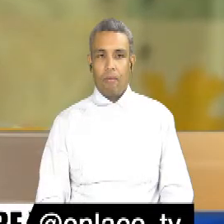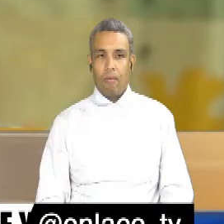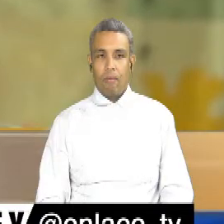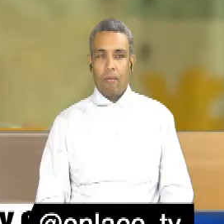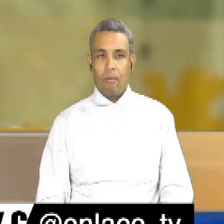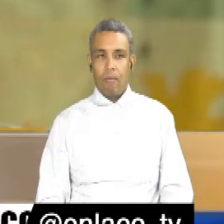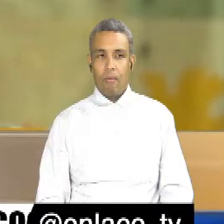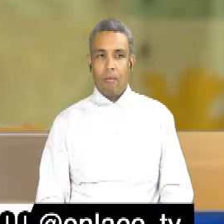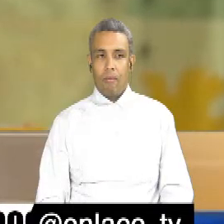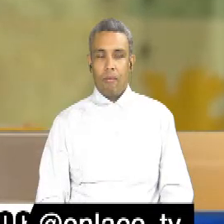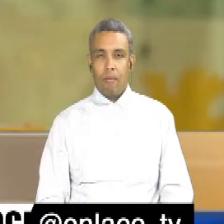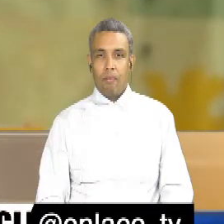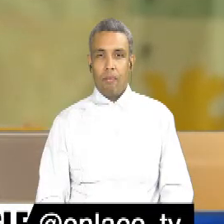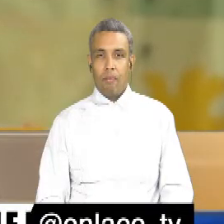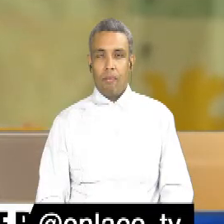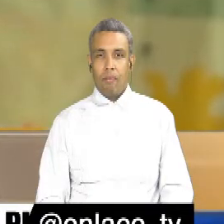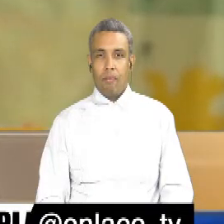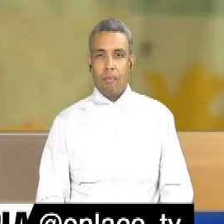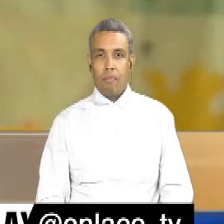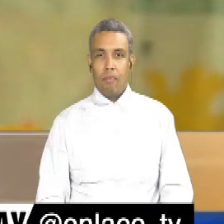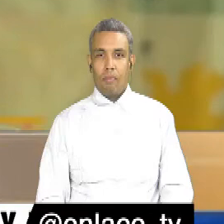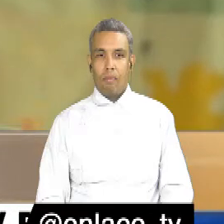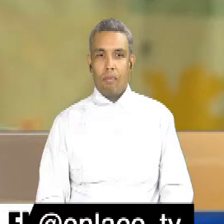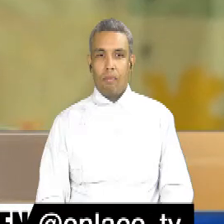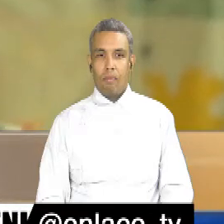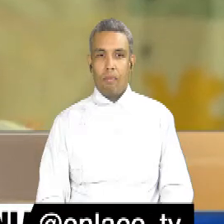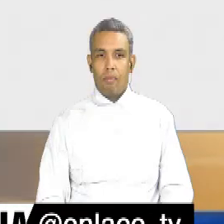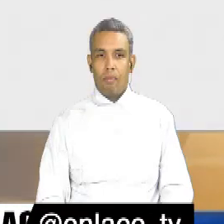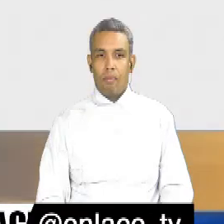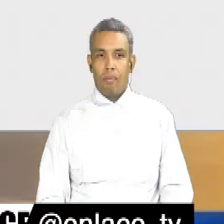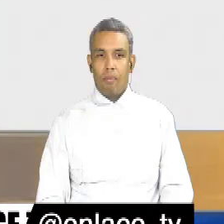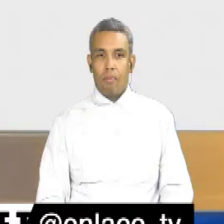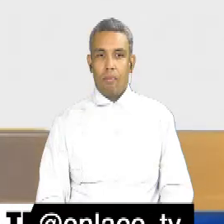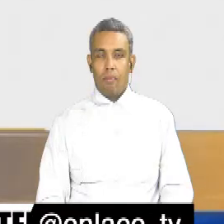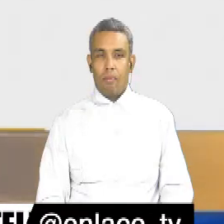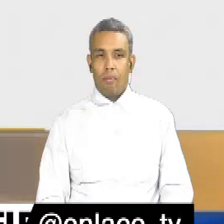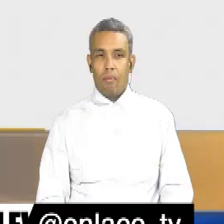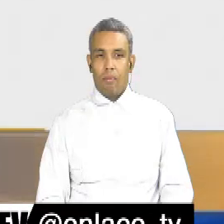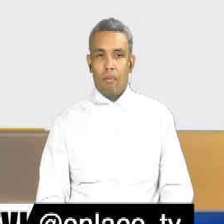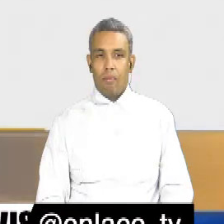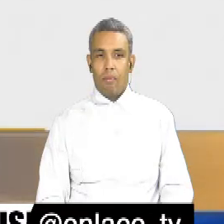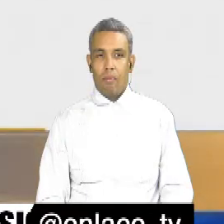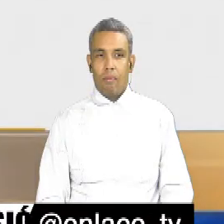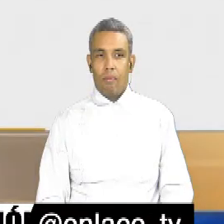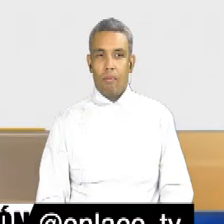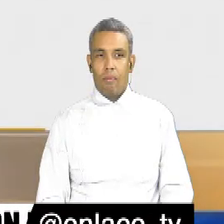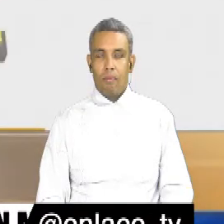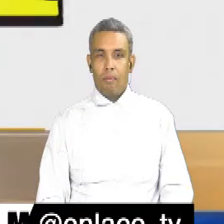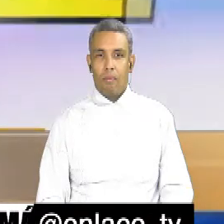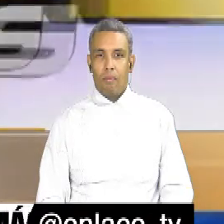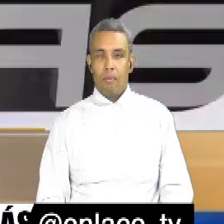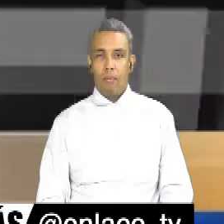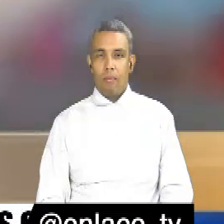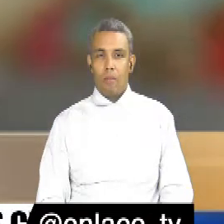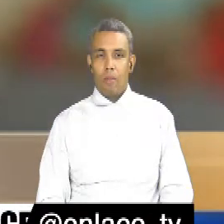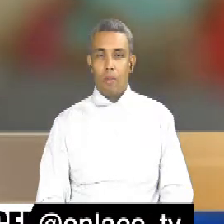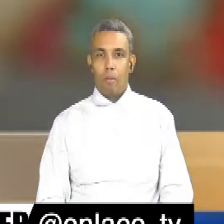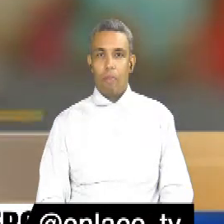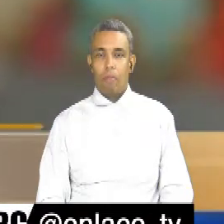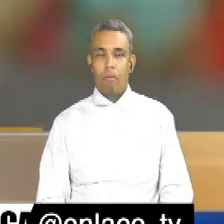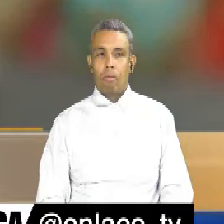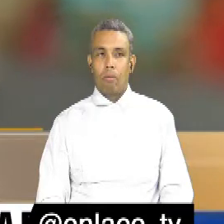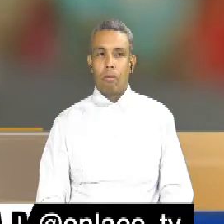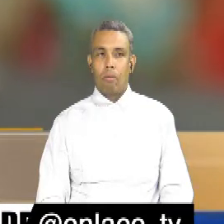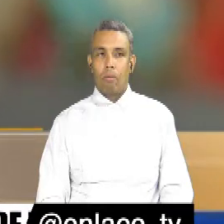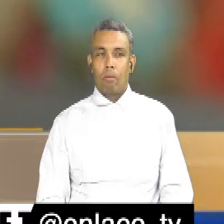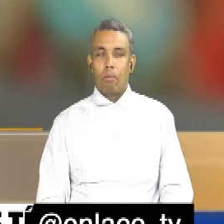Justicia Especial para la Paz habría concedido libertad a David Ravelo Crespo, sindicado de la muerte de David Núñez Cala, dirigente político liberal. Familia de